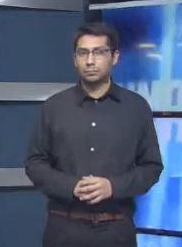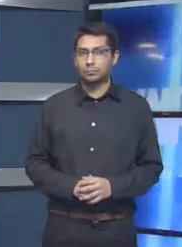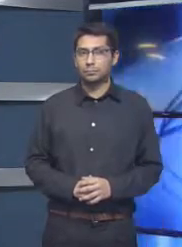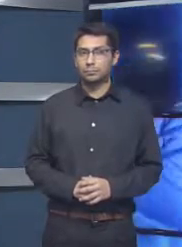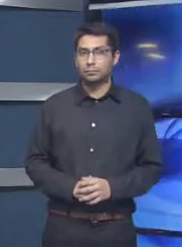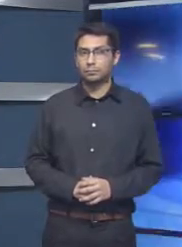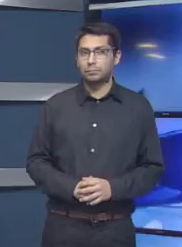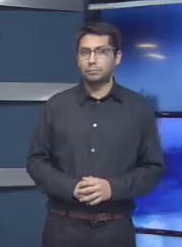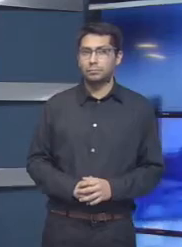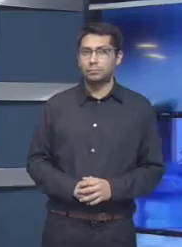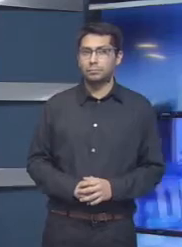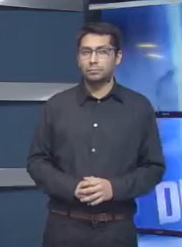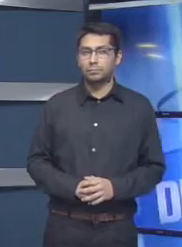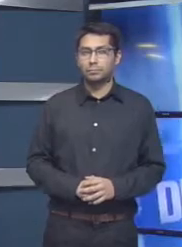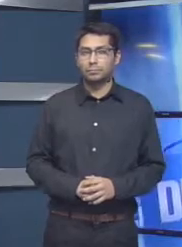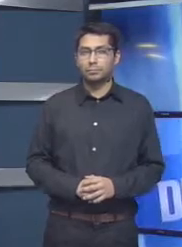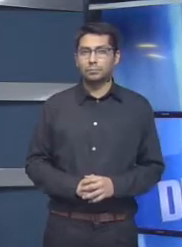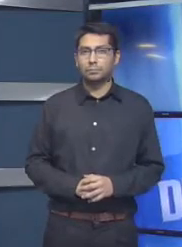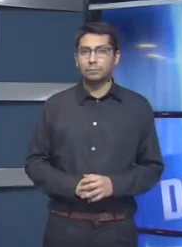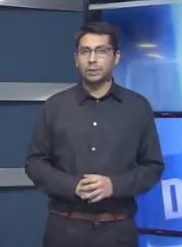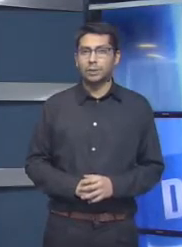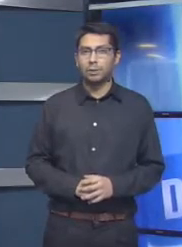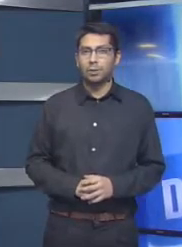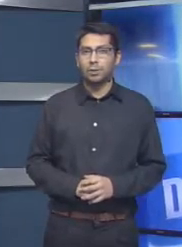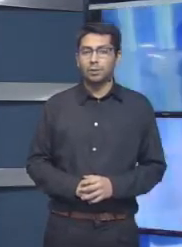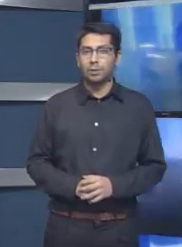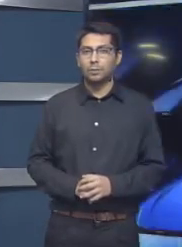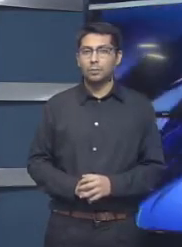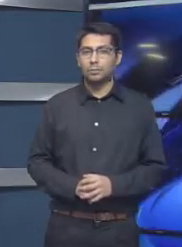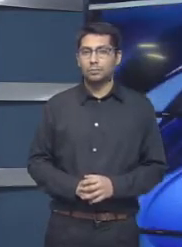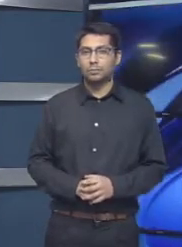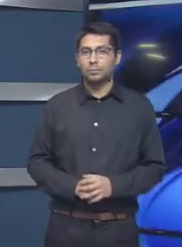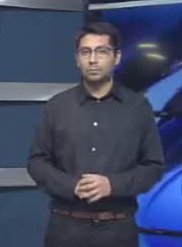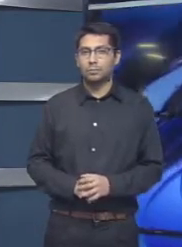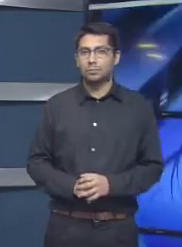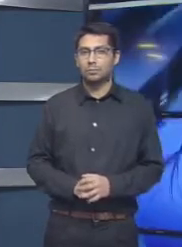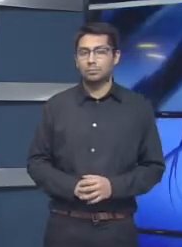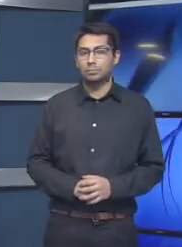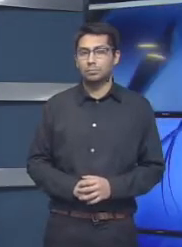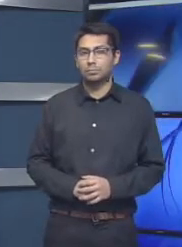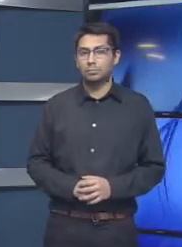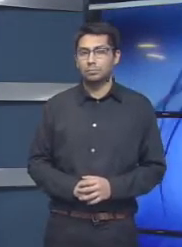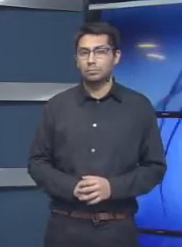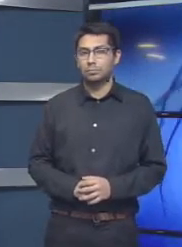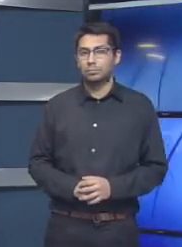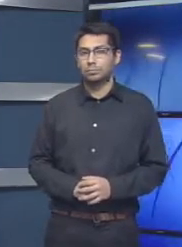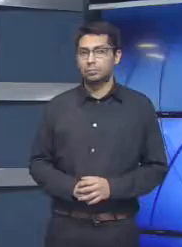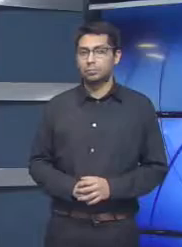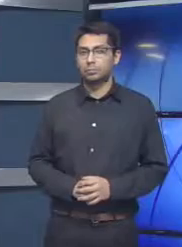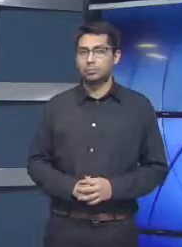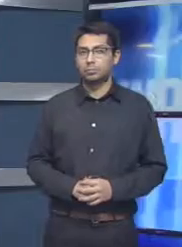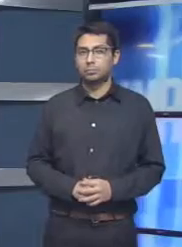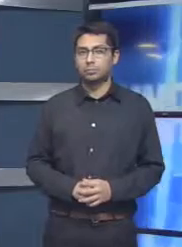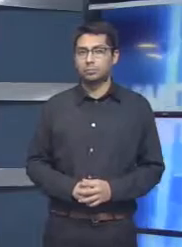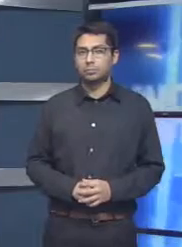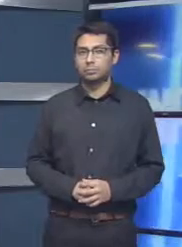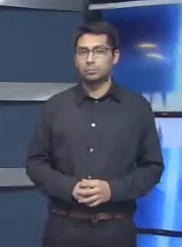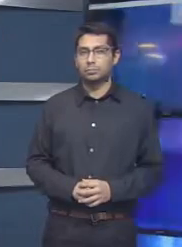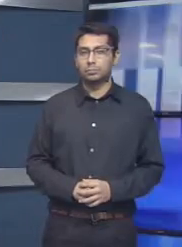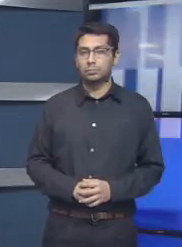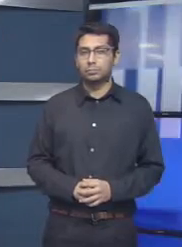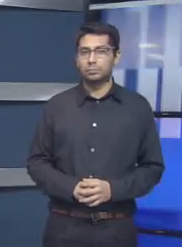tiempos de normalidad en la Argentina. Claro. Y no está en esos niveles, así que bueno, como se